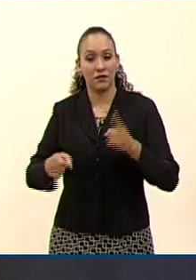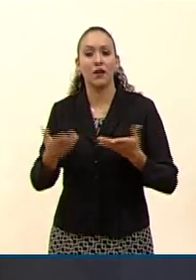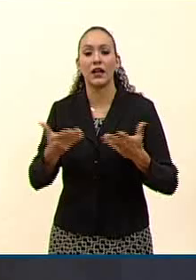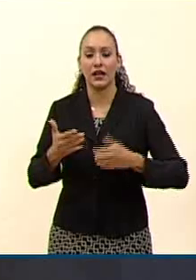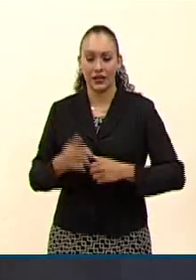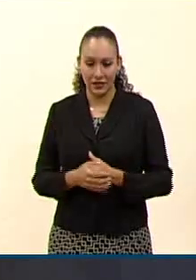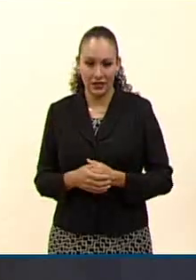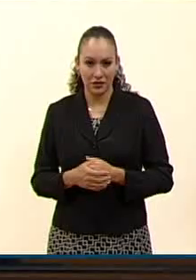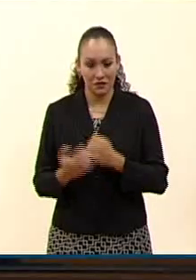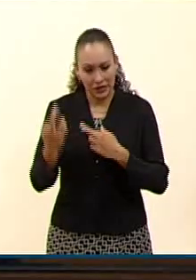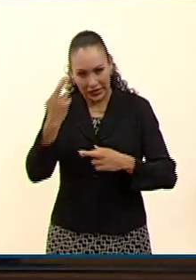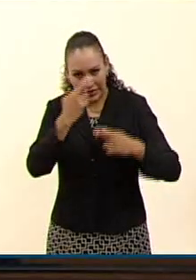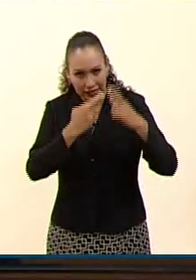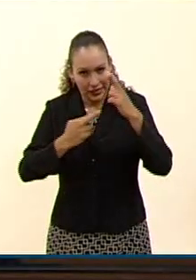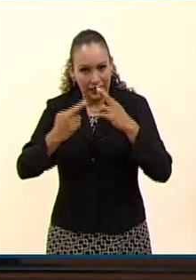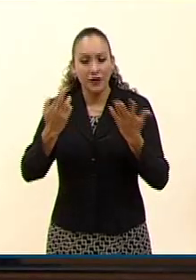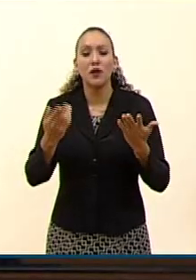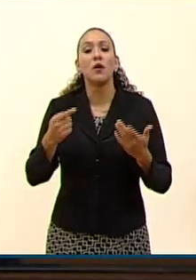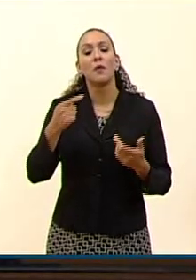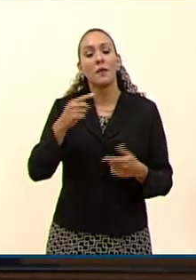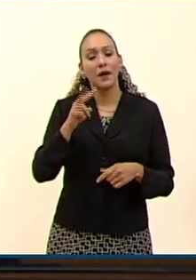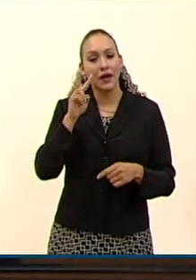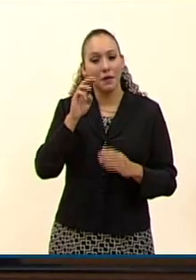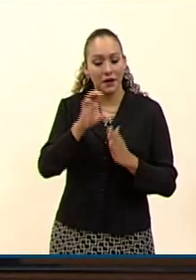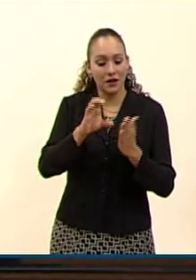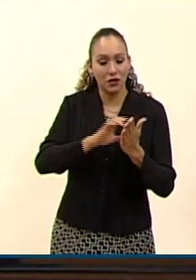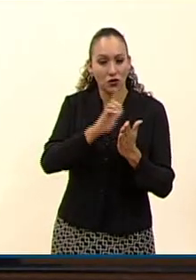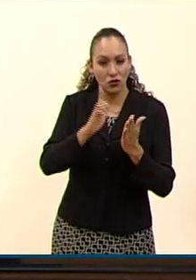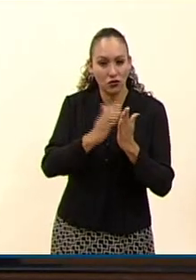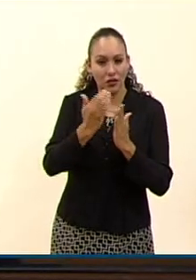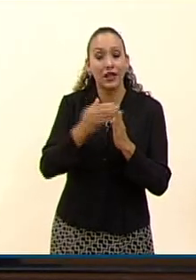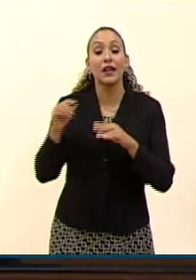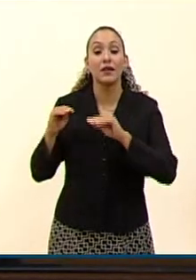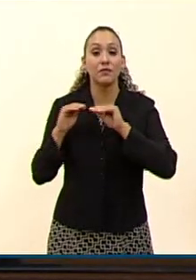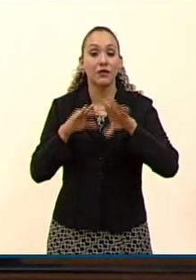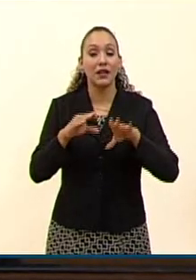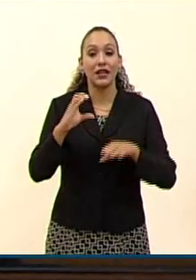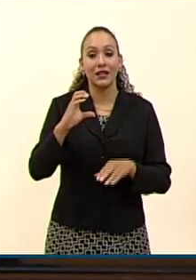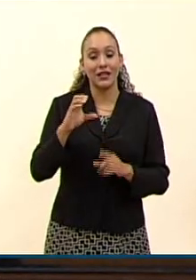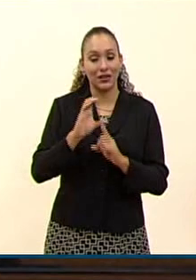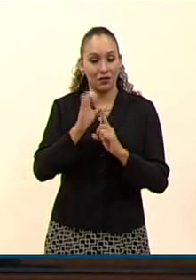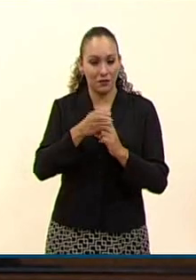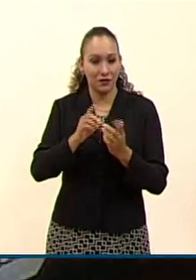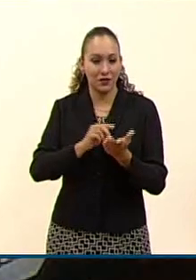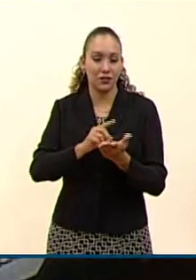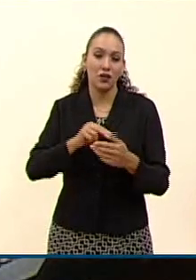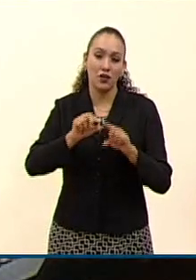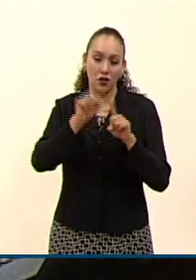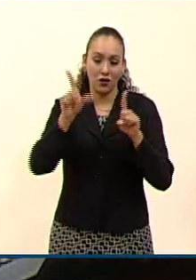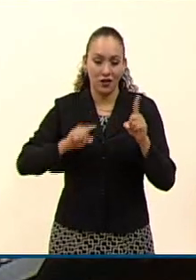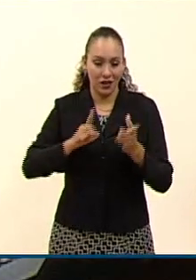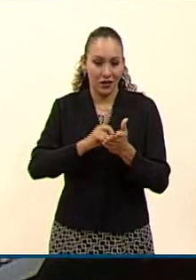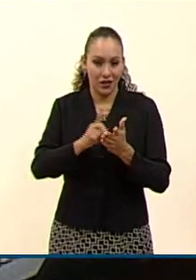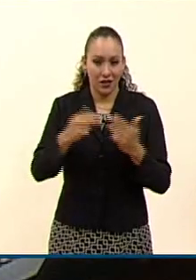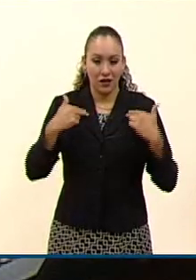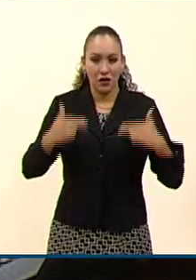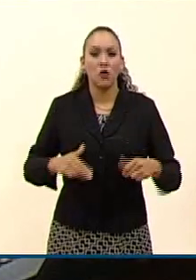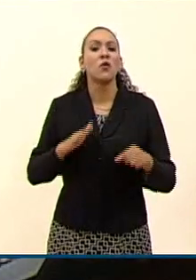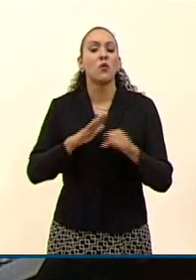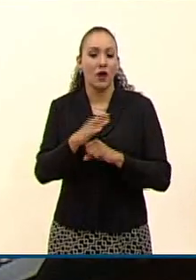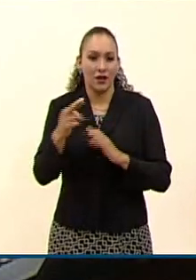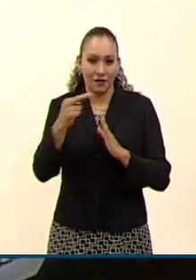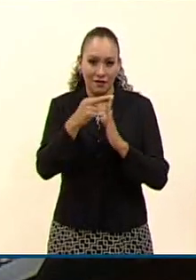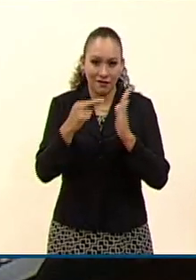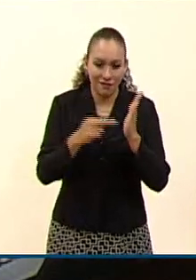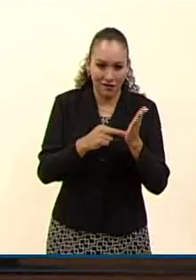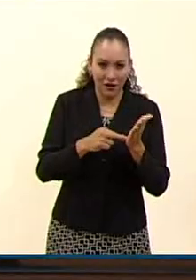avanzó en la resolución de la acción de inconstitucionalidad promovida por la CNDH contra disposiciones del Código Electoral de